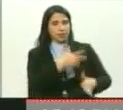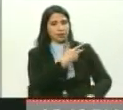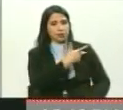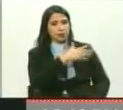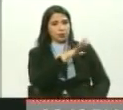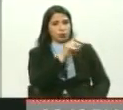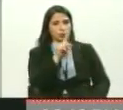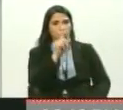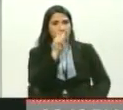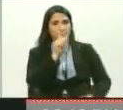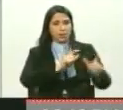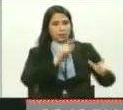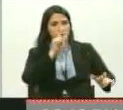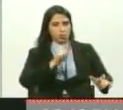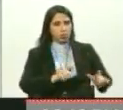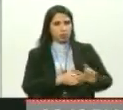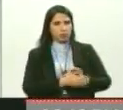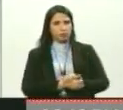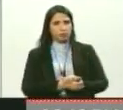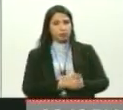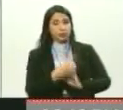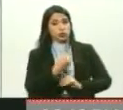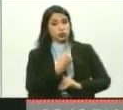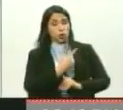1.063.351 personas.